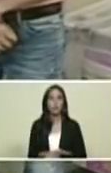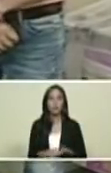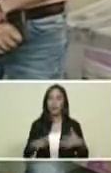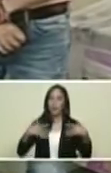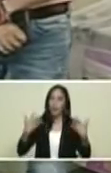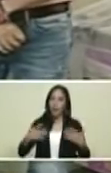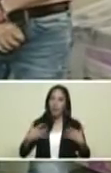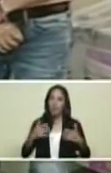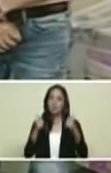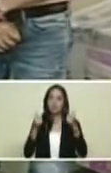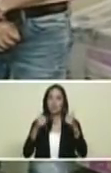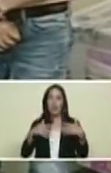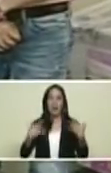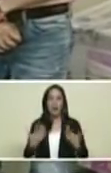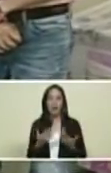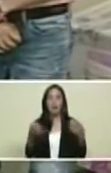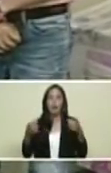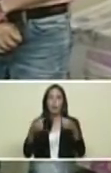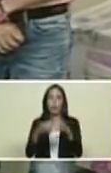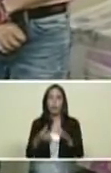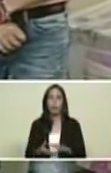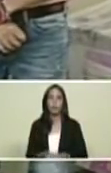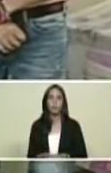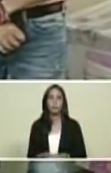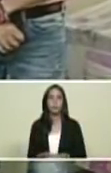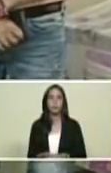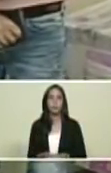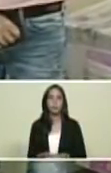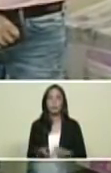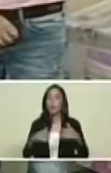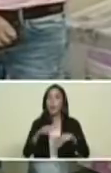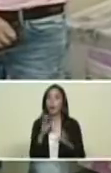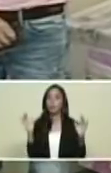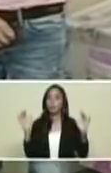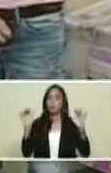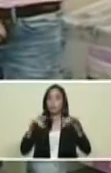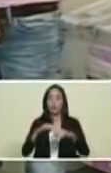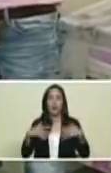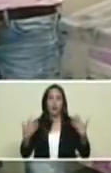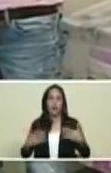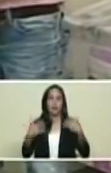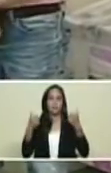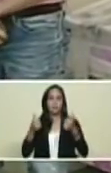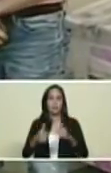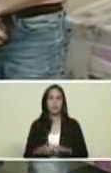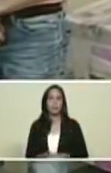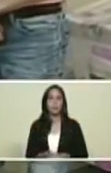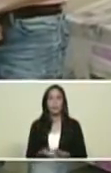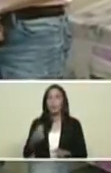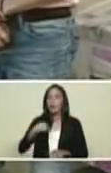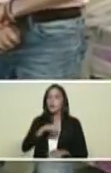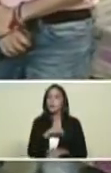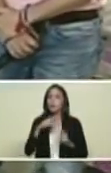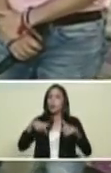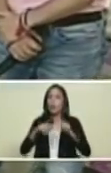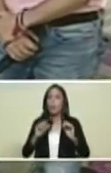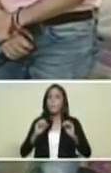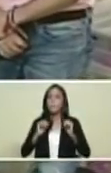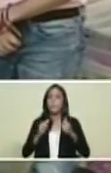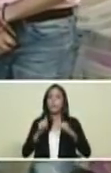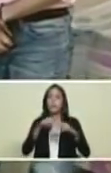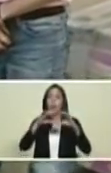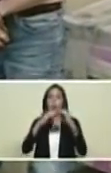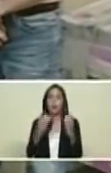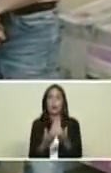alegre de nuestra muchachada a las aulas de clase. ¡Qué felicidad! Nosotros estamos iniciando el